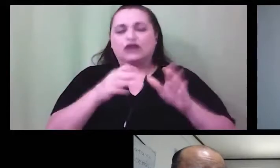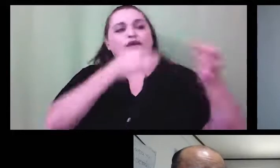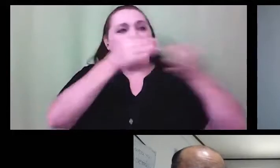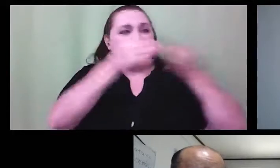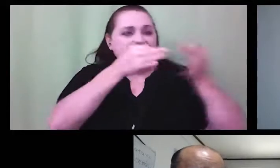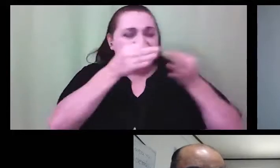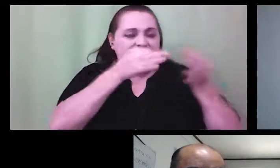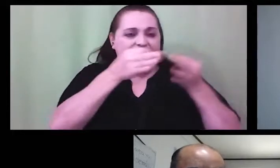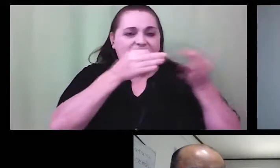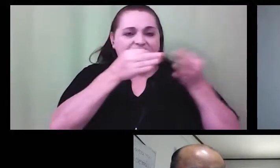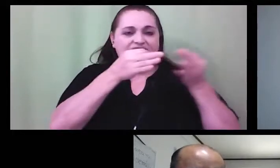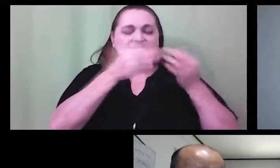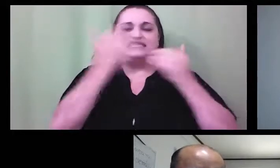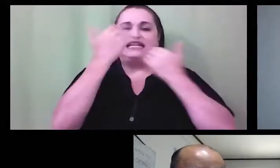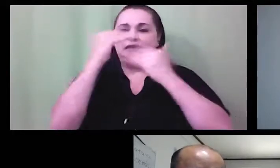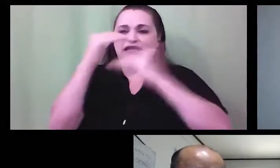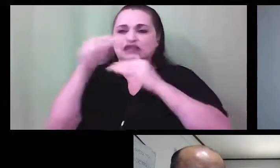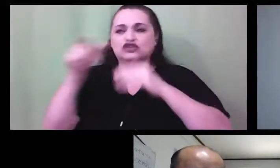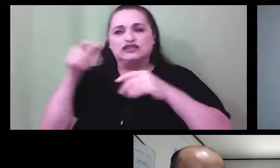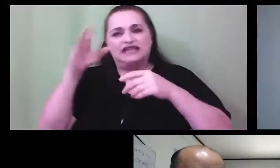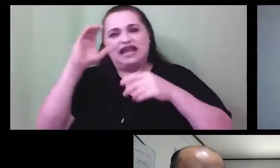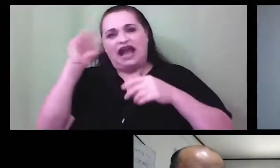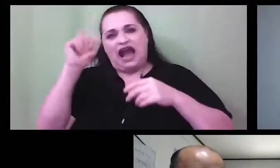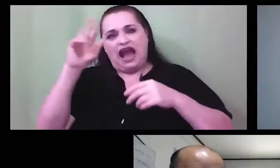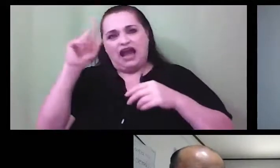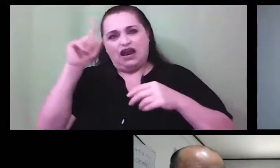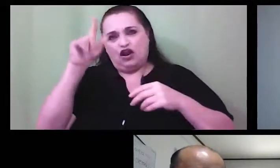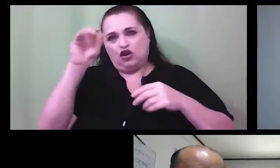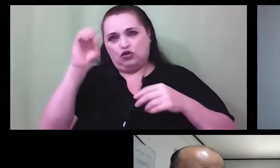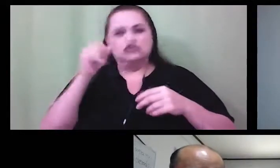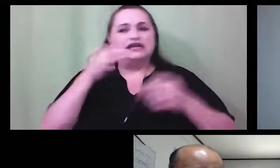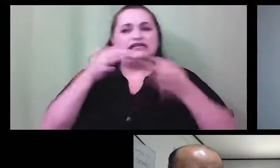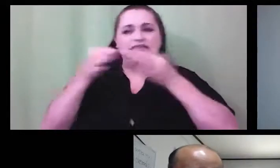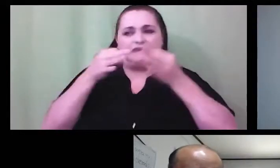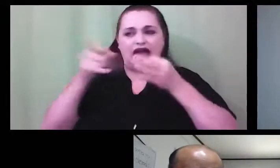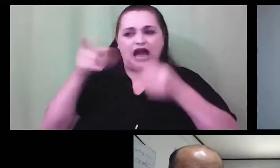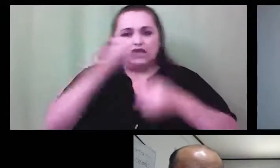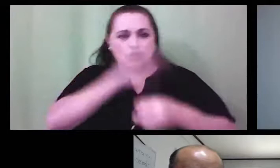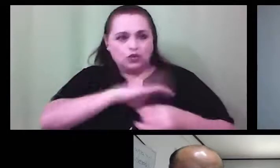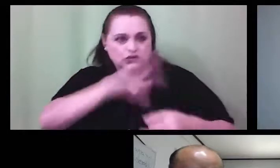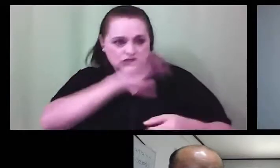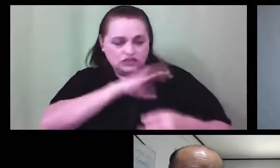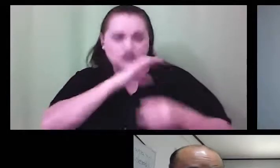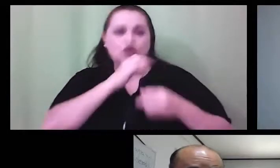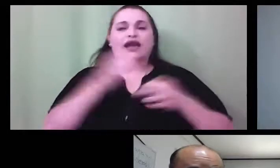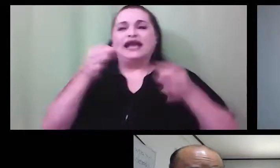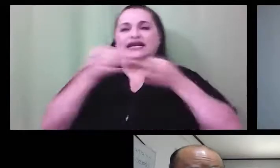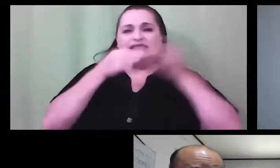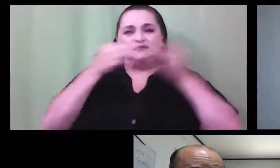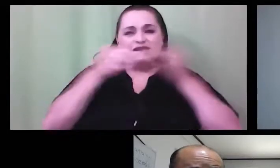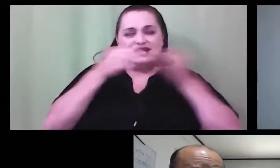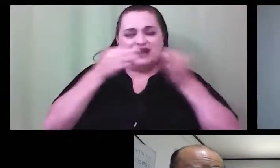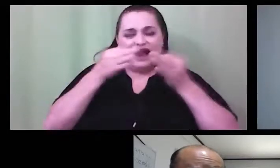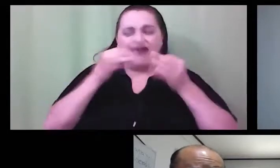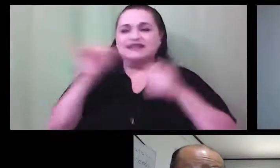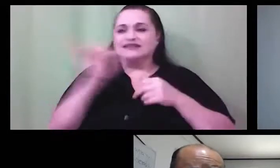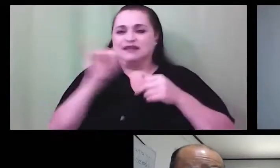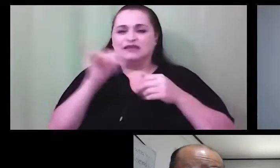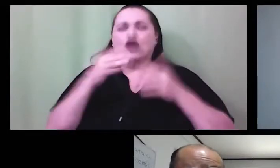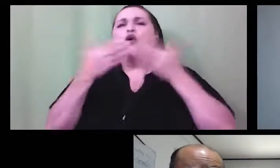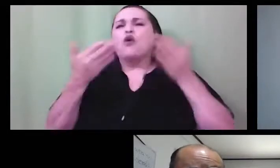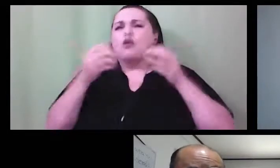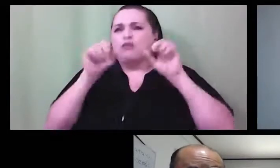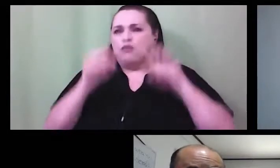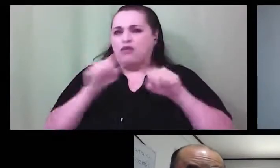explicarle las limitaciones de Carlos, explicarle sus condiciones, explicarle incluso cómo podían hacer